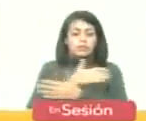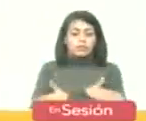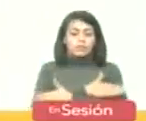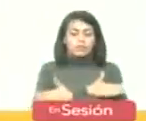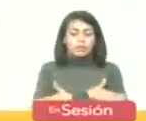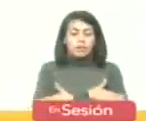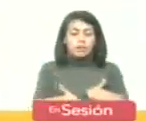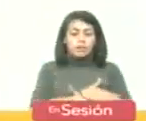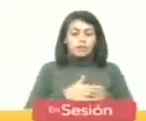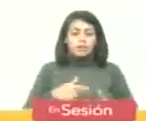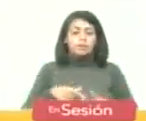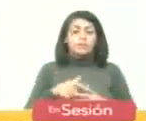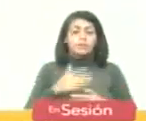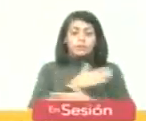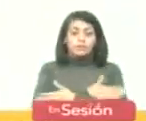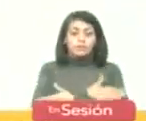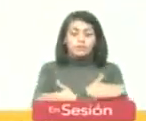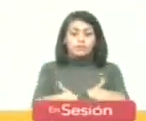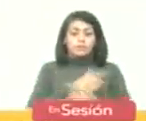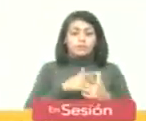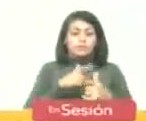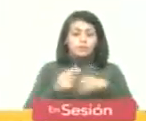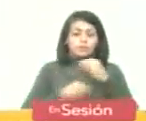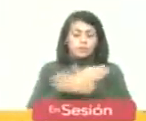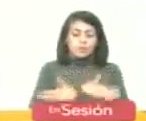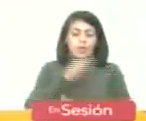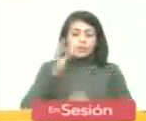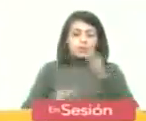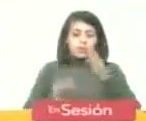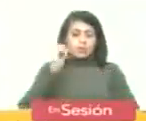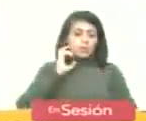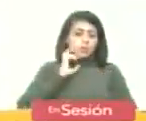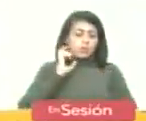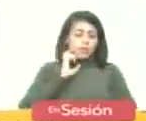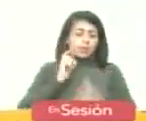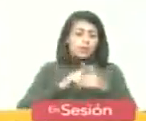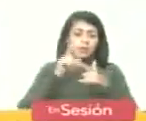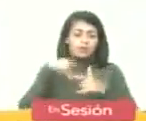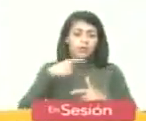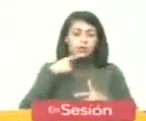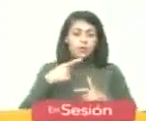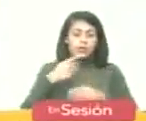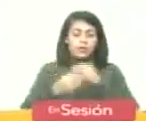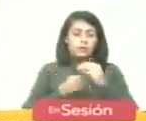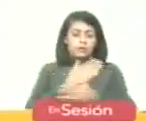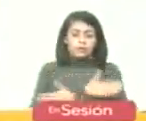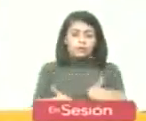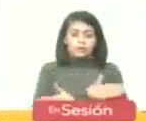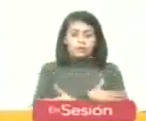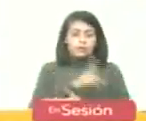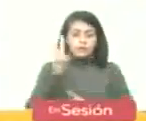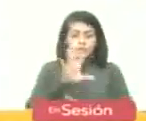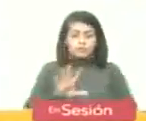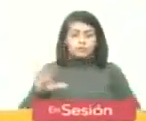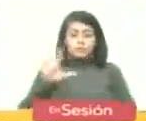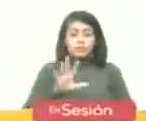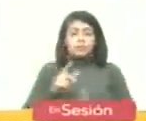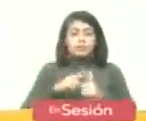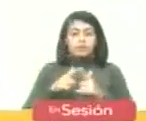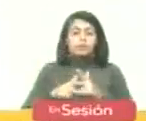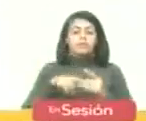Yo felicito a ese valiente juez. Yo felicito a la Fiscalía General de la República. Yo felicito al Estado venezolano que